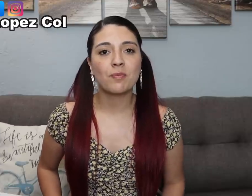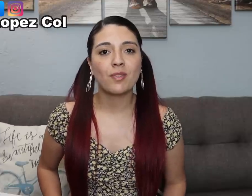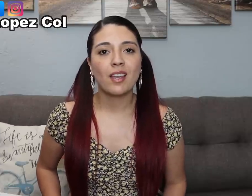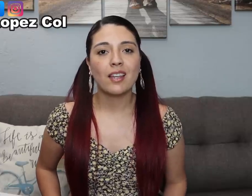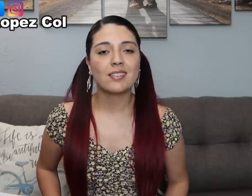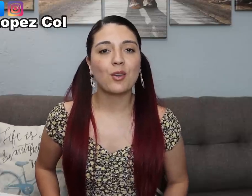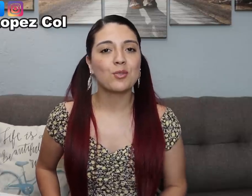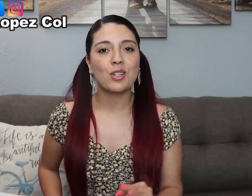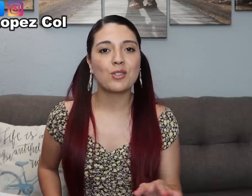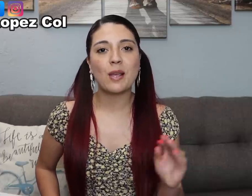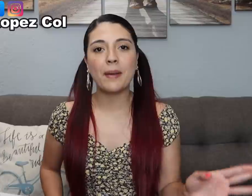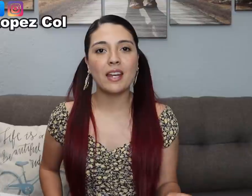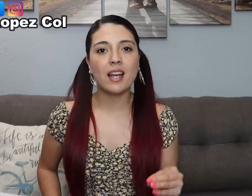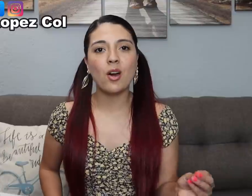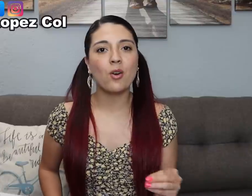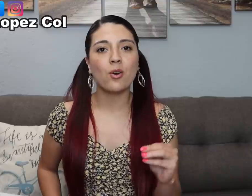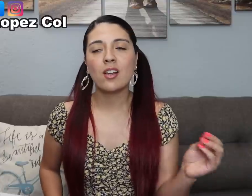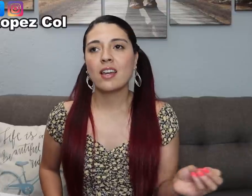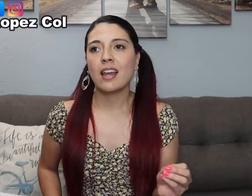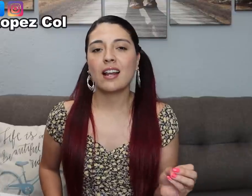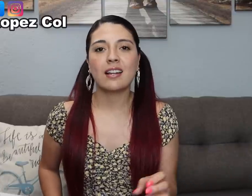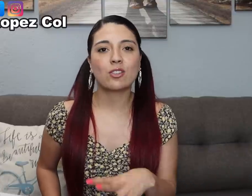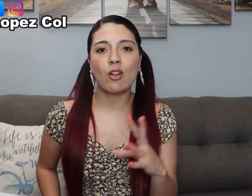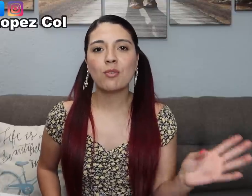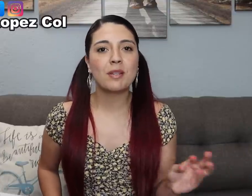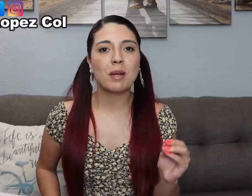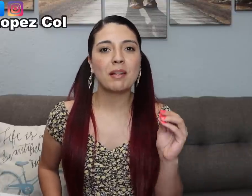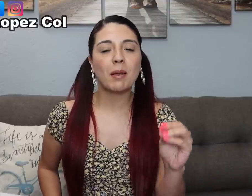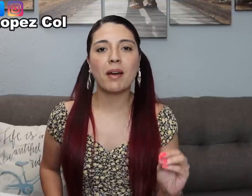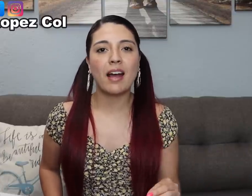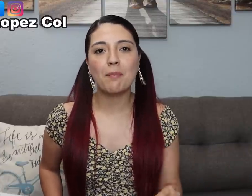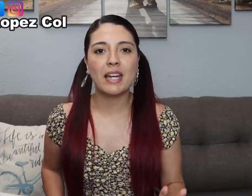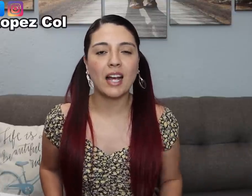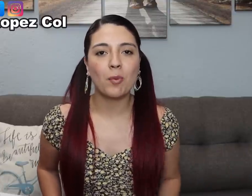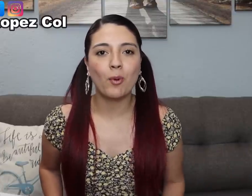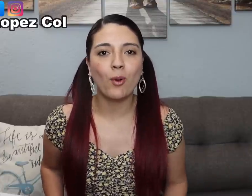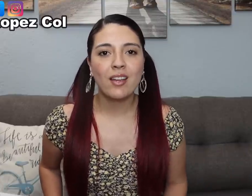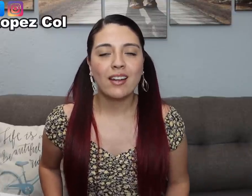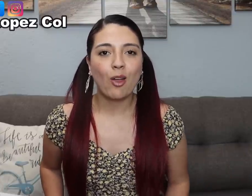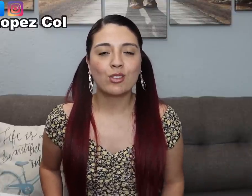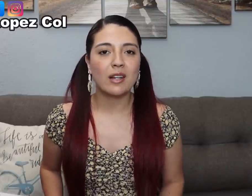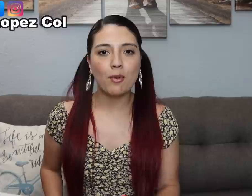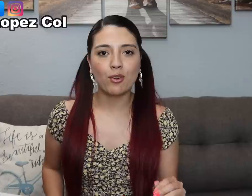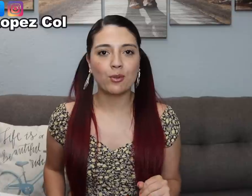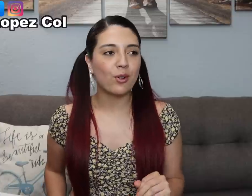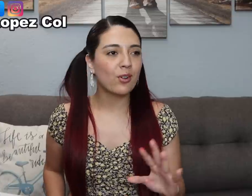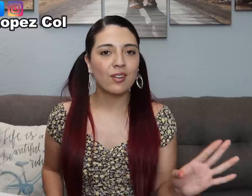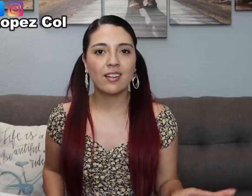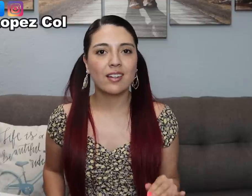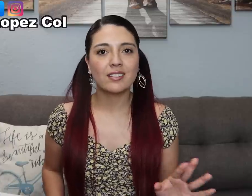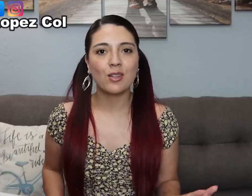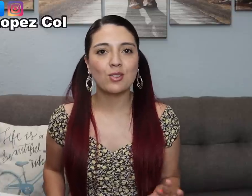americanos, Estados Unidos de América, o todo simplemente para América, como la doctrina Monroe,